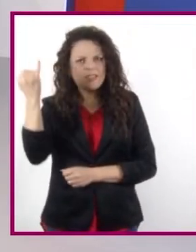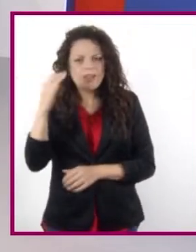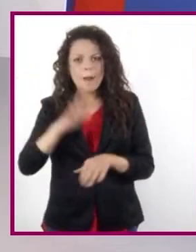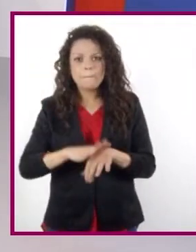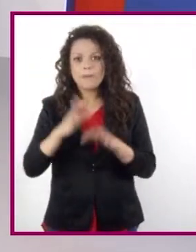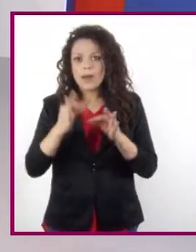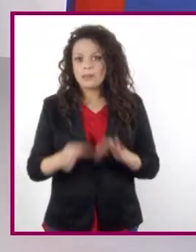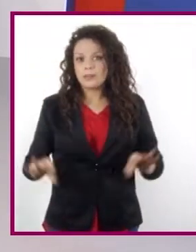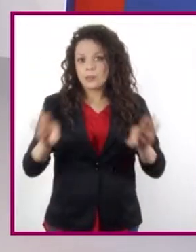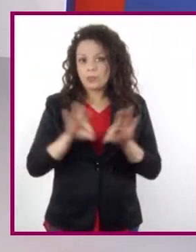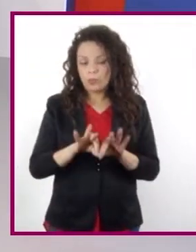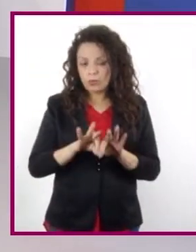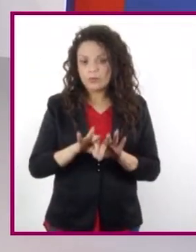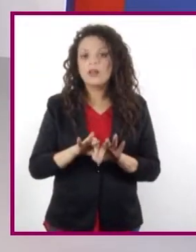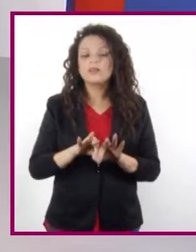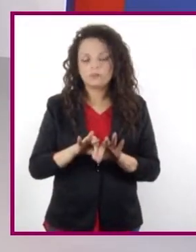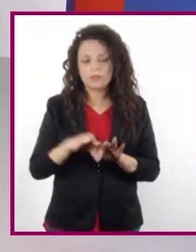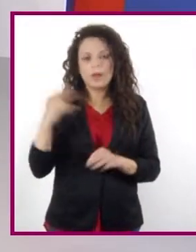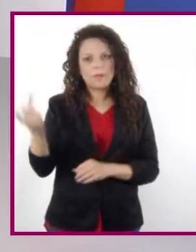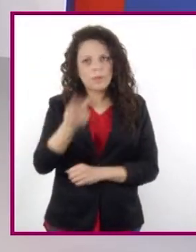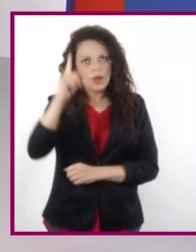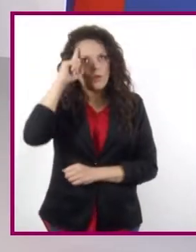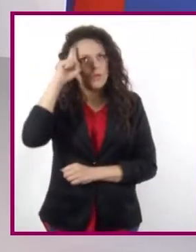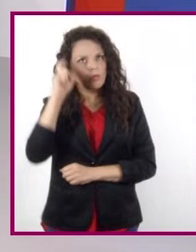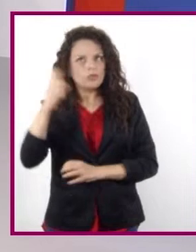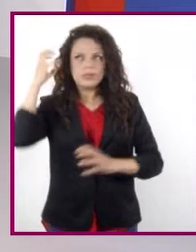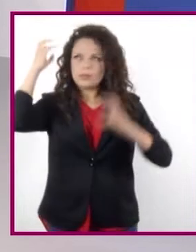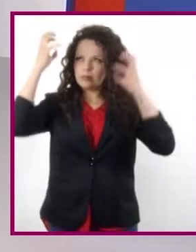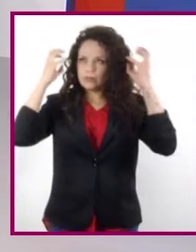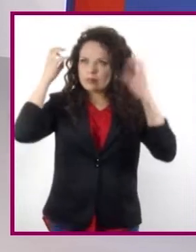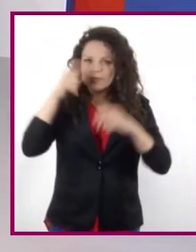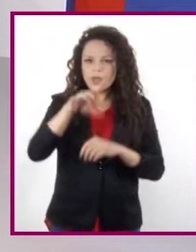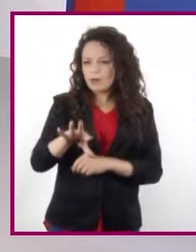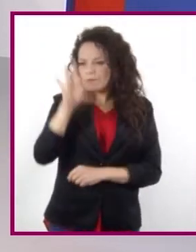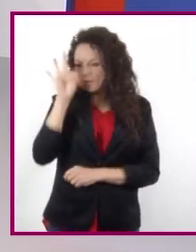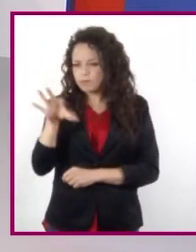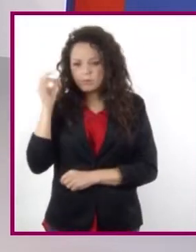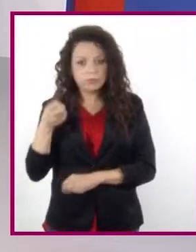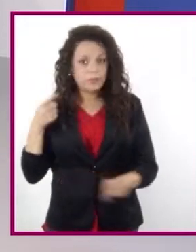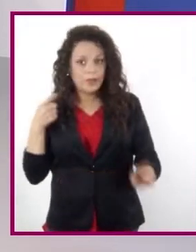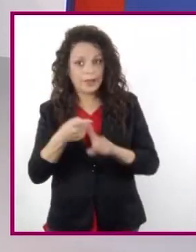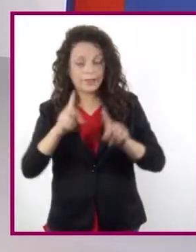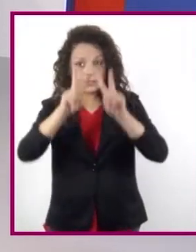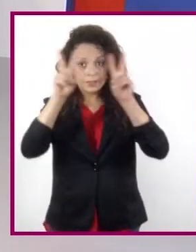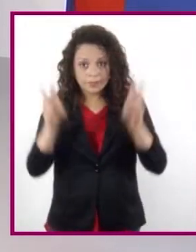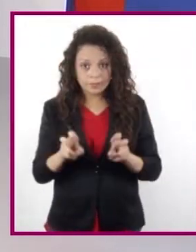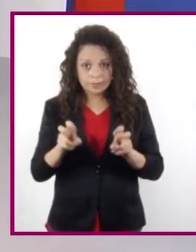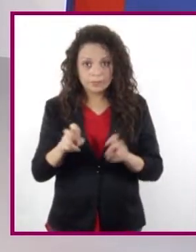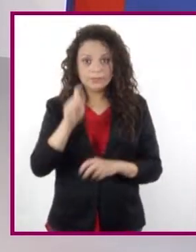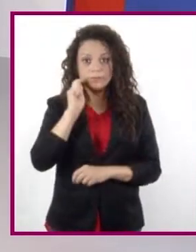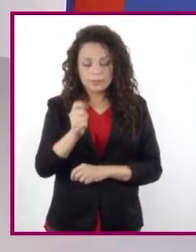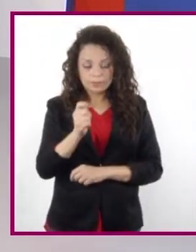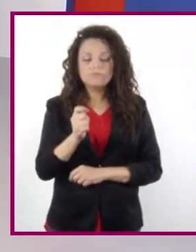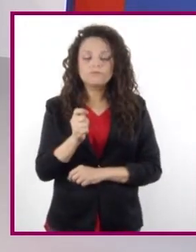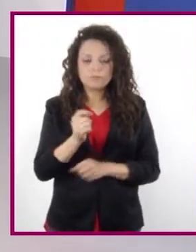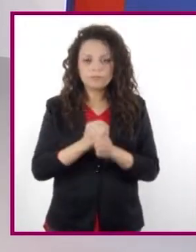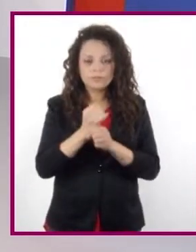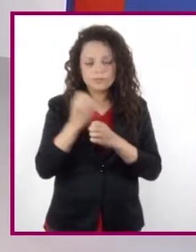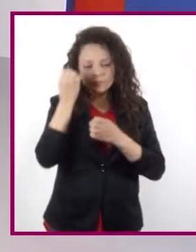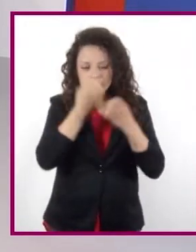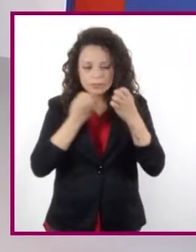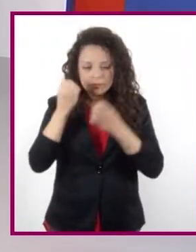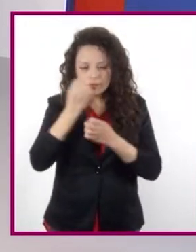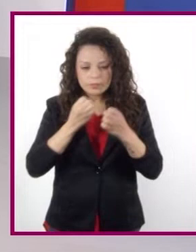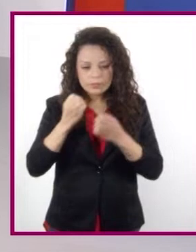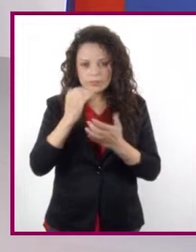principales, preguntas, reflexiones y hallazgos que surjan a partir del tema análisis estructural. Tómense el tiempo